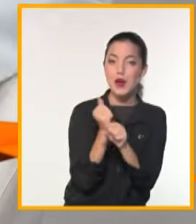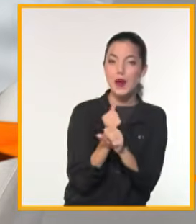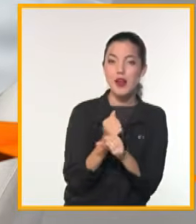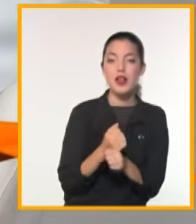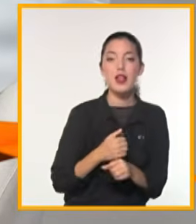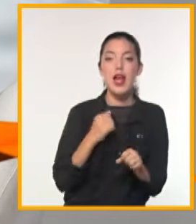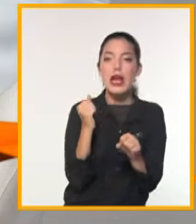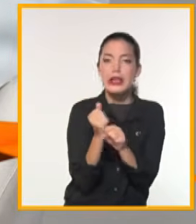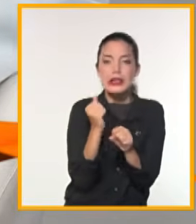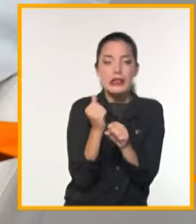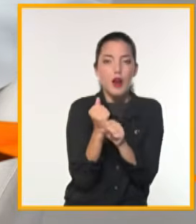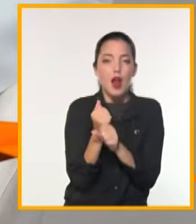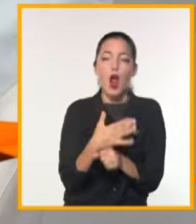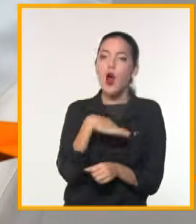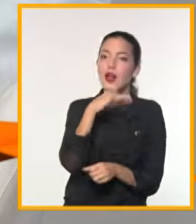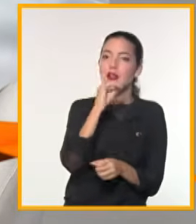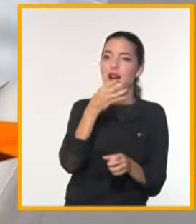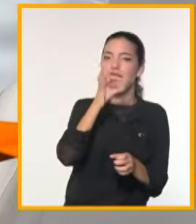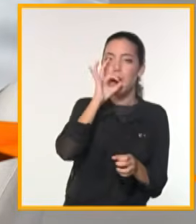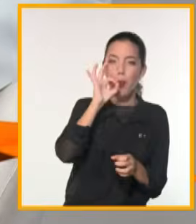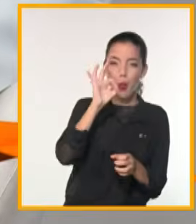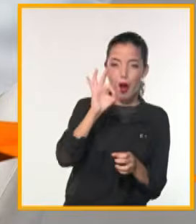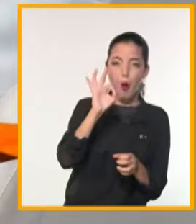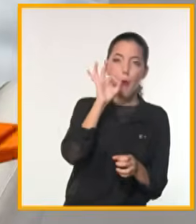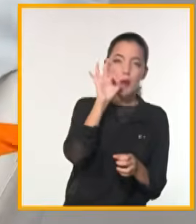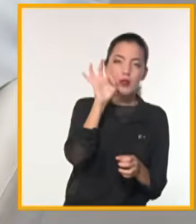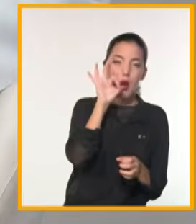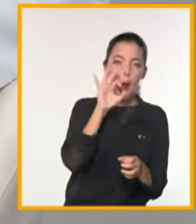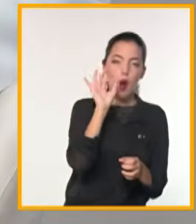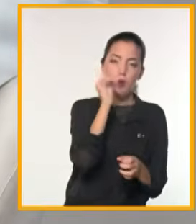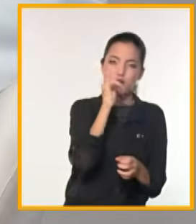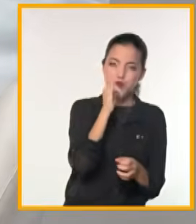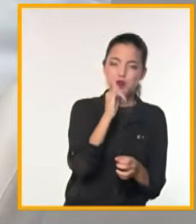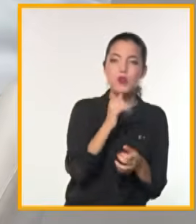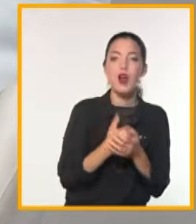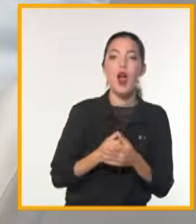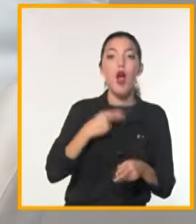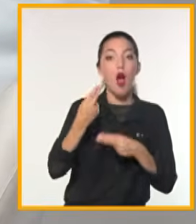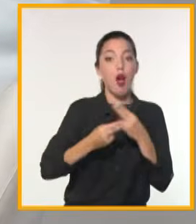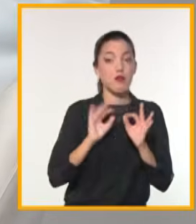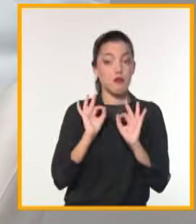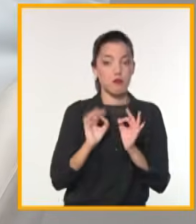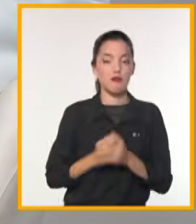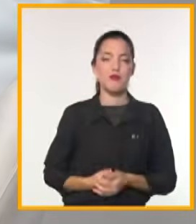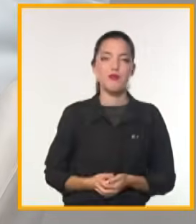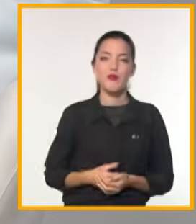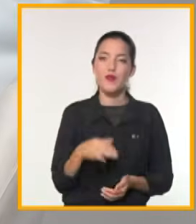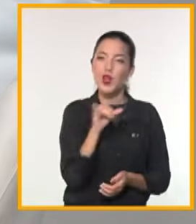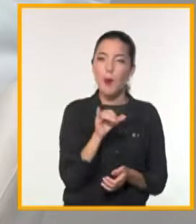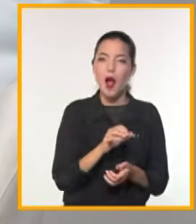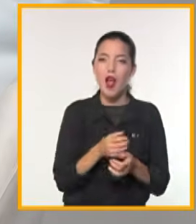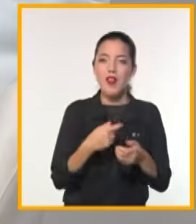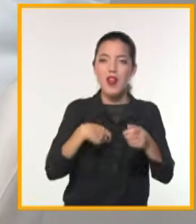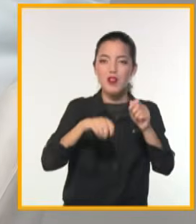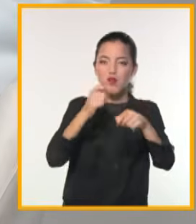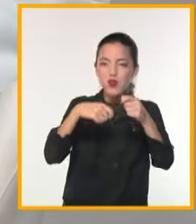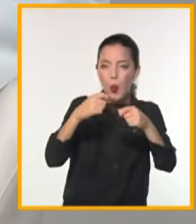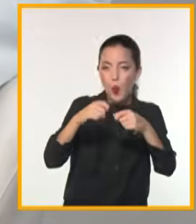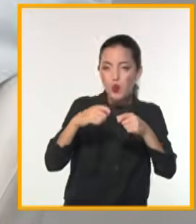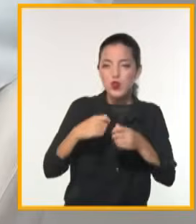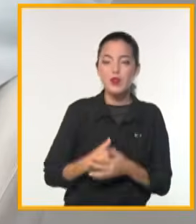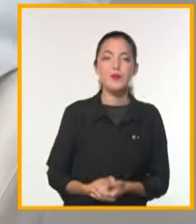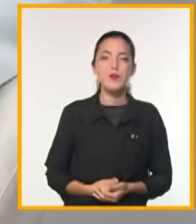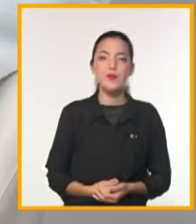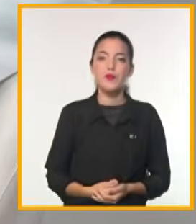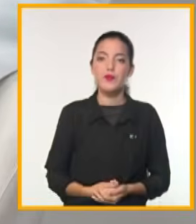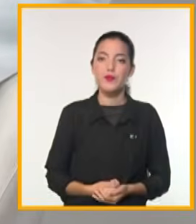despalilladora de tabaco, de la industria textil también, porque trabajó en industria textil, que